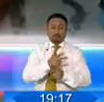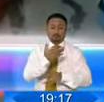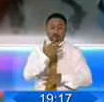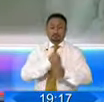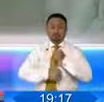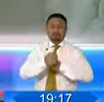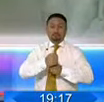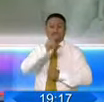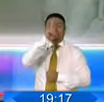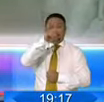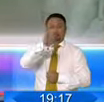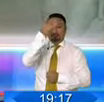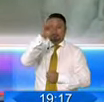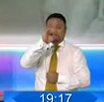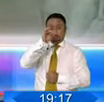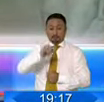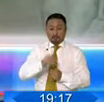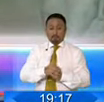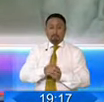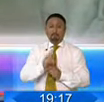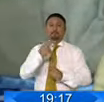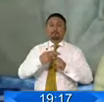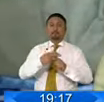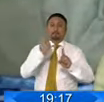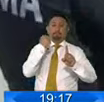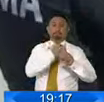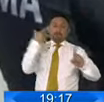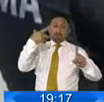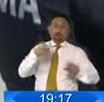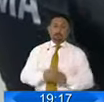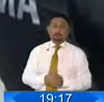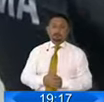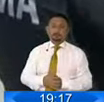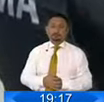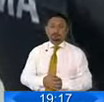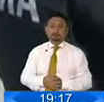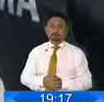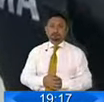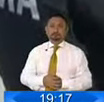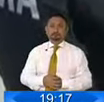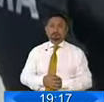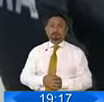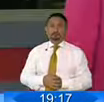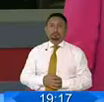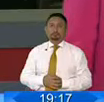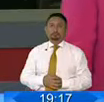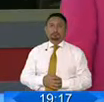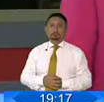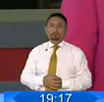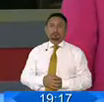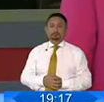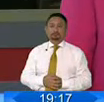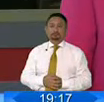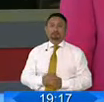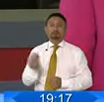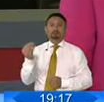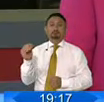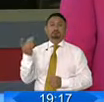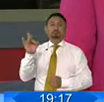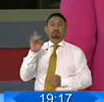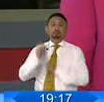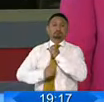2018 se denominarán Impacto y Mega Impacto. En Quito informó Iván Casamén. Una joven de